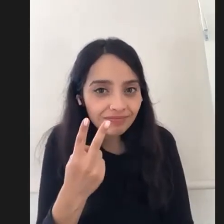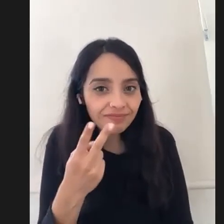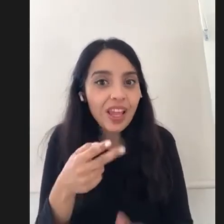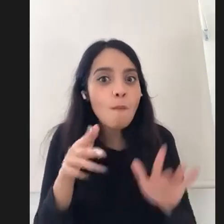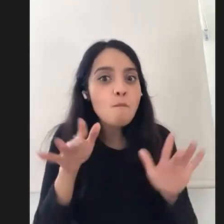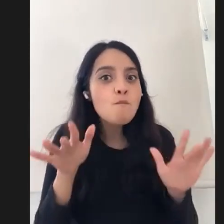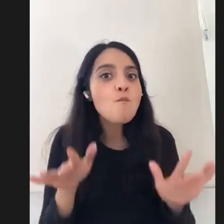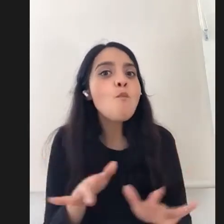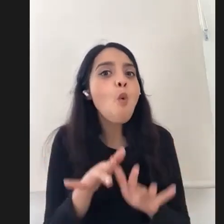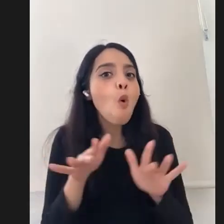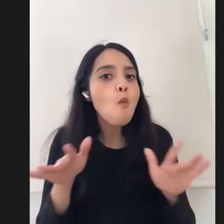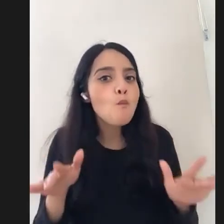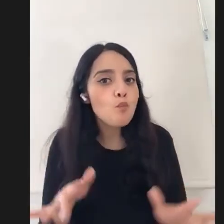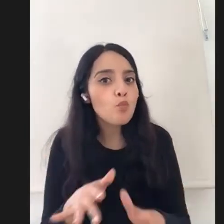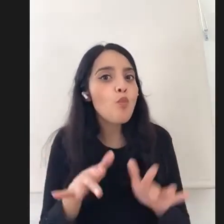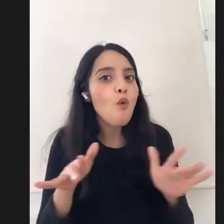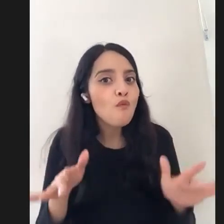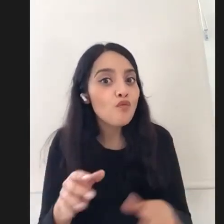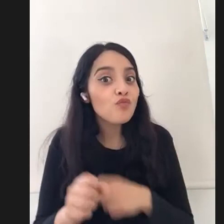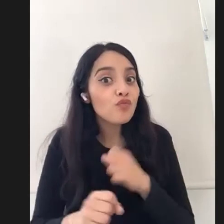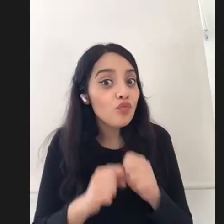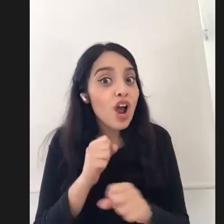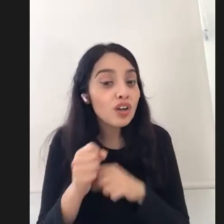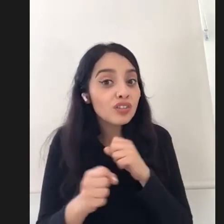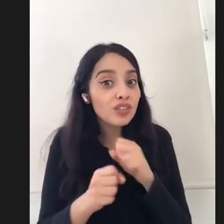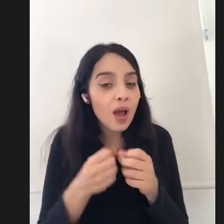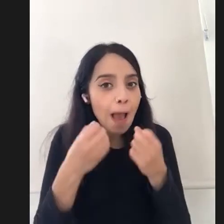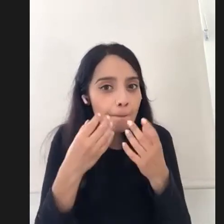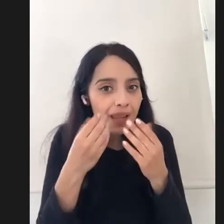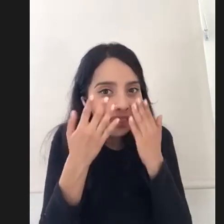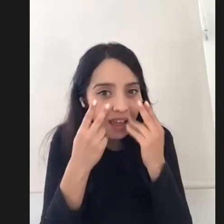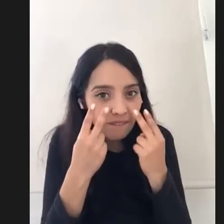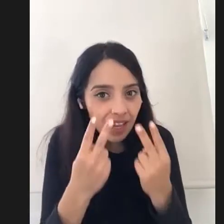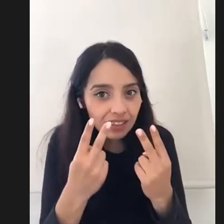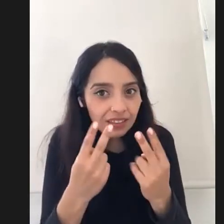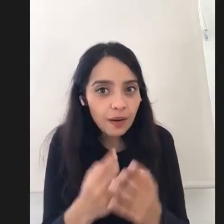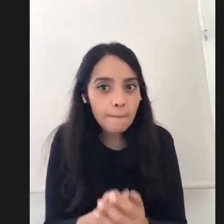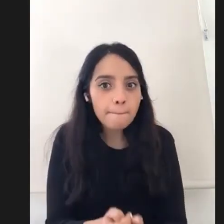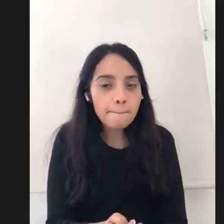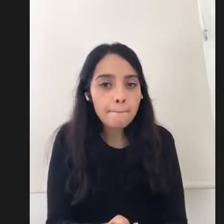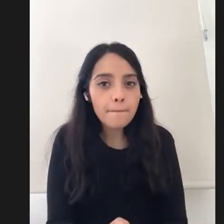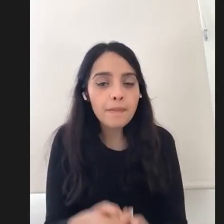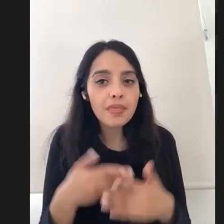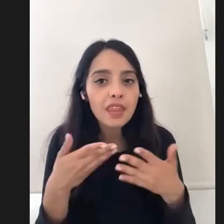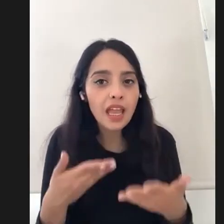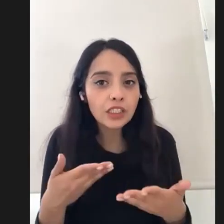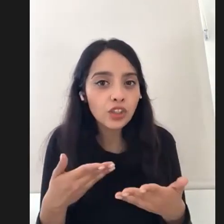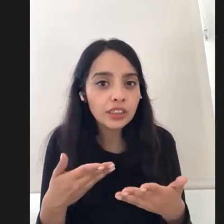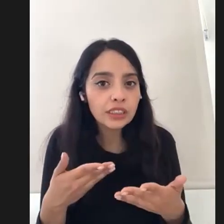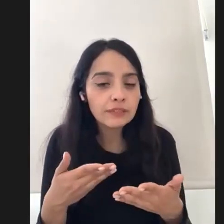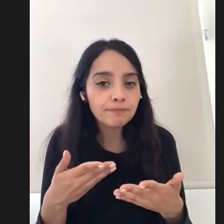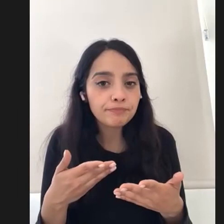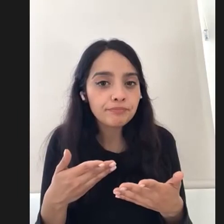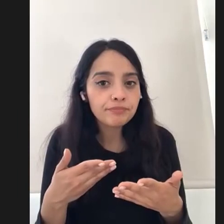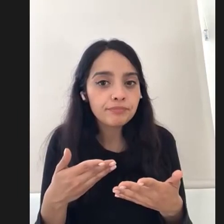de varios años de aprender a ver, ¿ya? Entonces, si se modifica nuestra